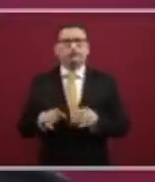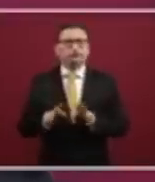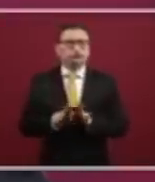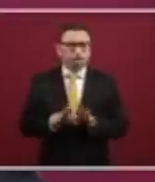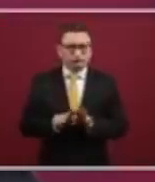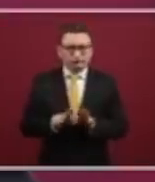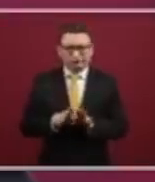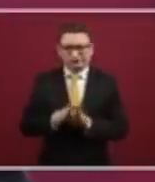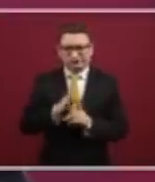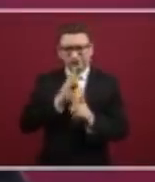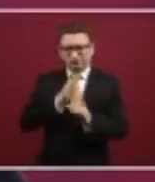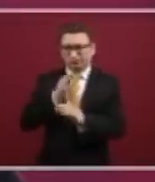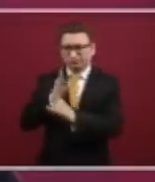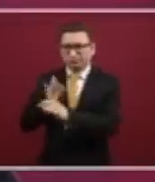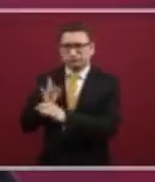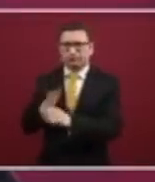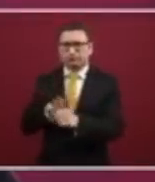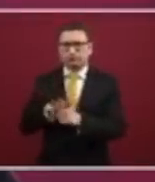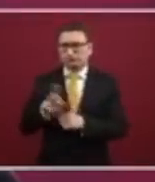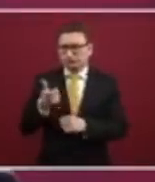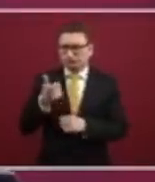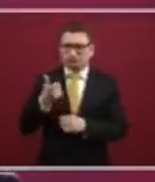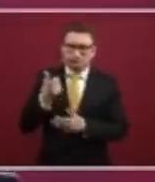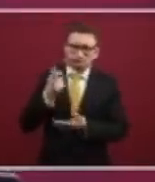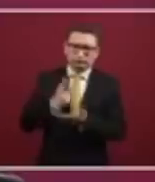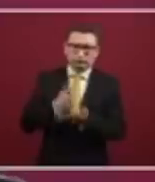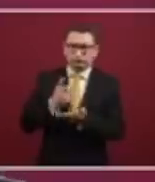el destino que se le da al presupuesto.